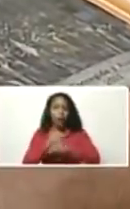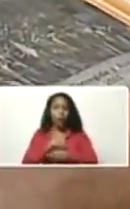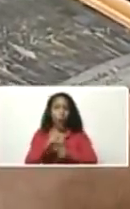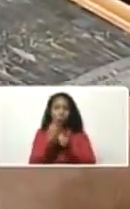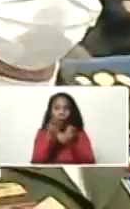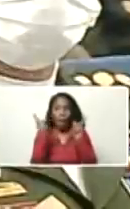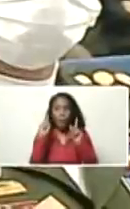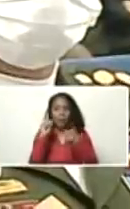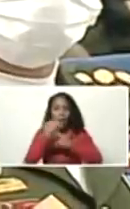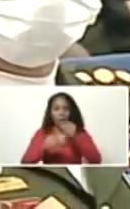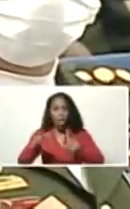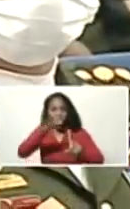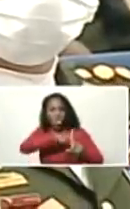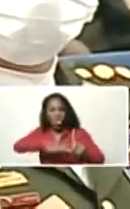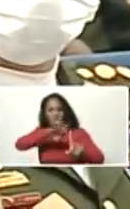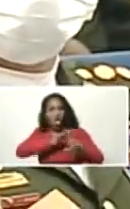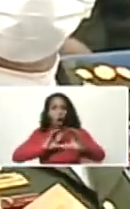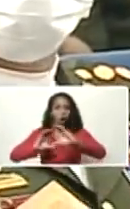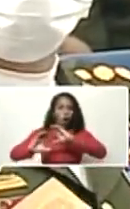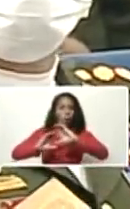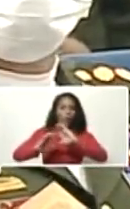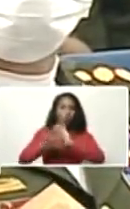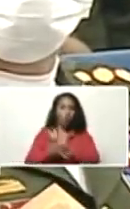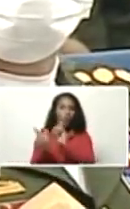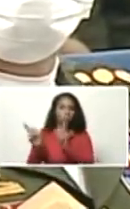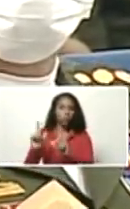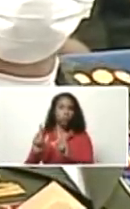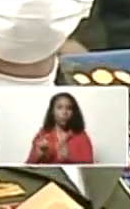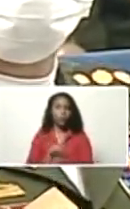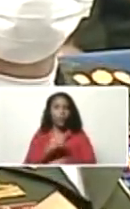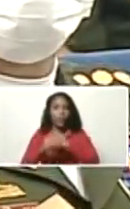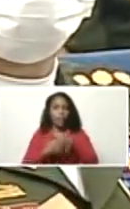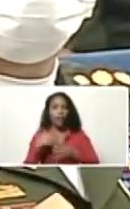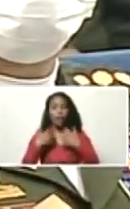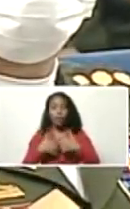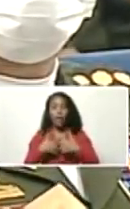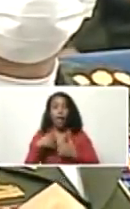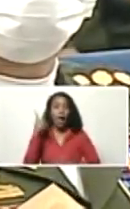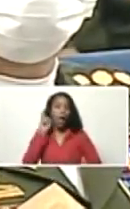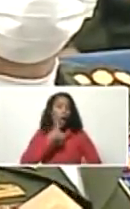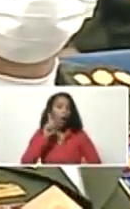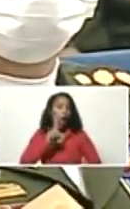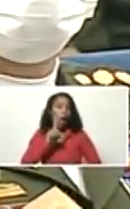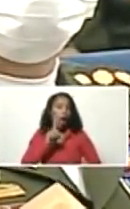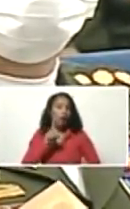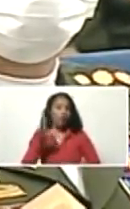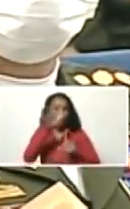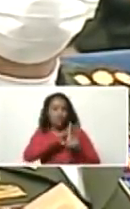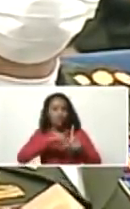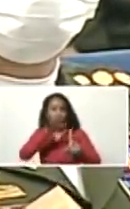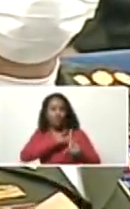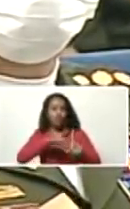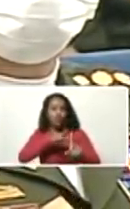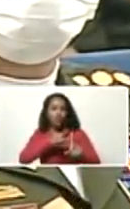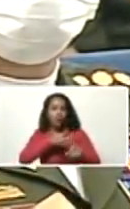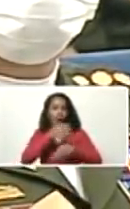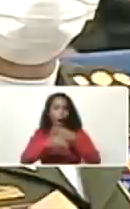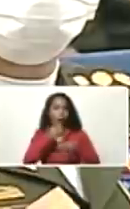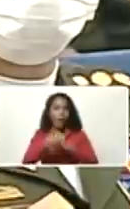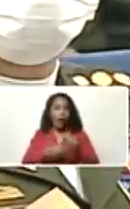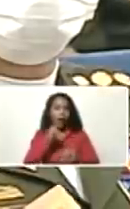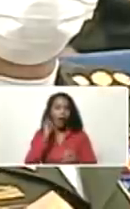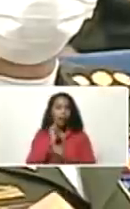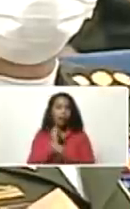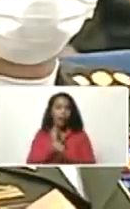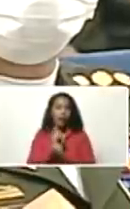las perversiones de los medios de comunicación llegaron a fabricar una situación ficticia. Los conspiradores partían de una realidad virtual,